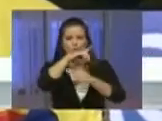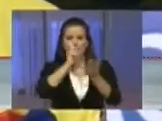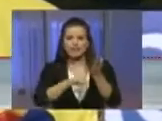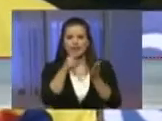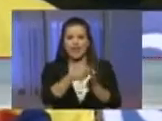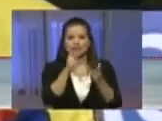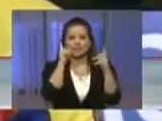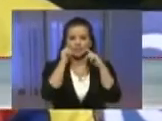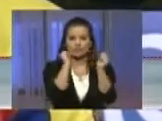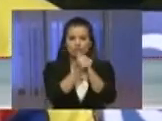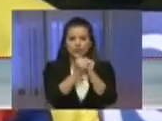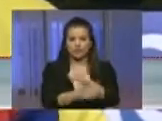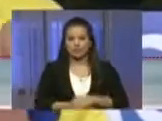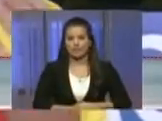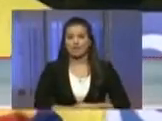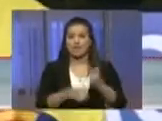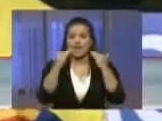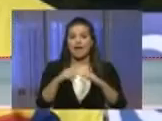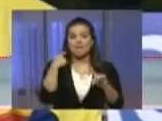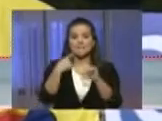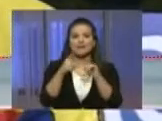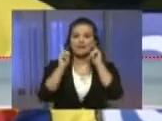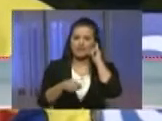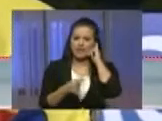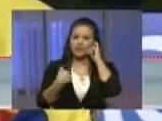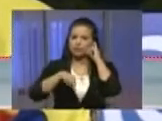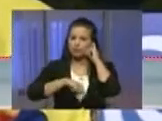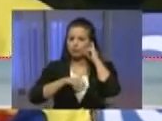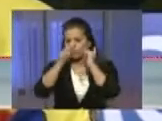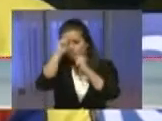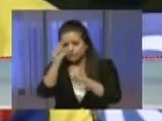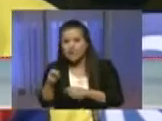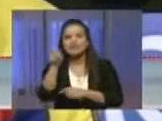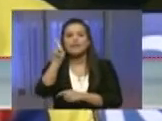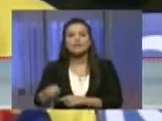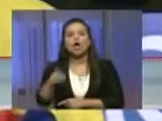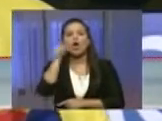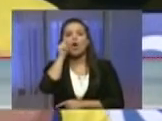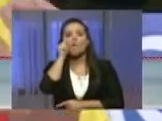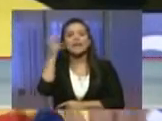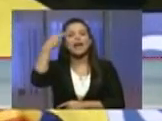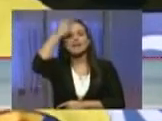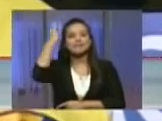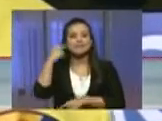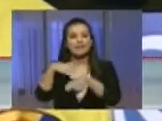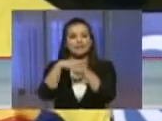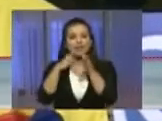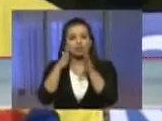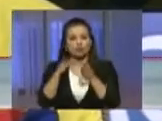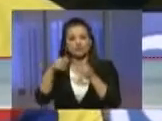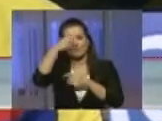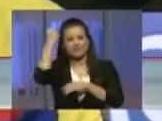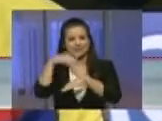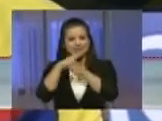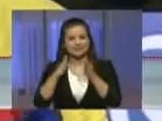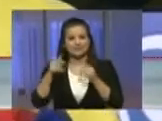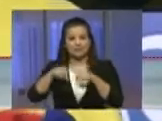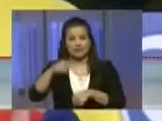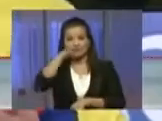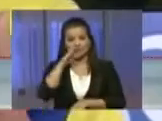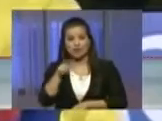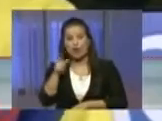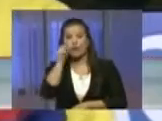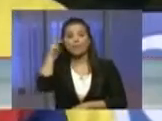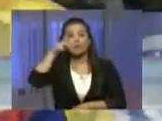reconocimiento presidente a nuestro cónsul en Río de Janeiro a el profesor Edgar quién